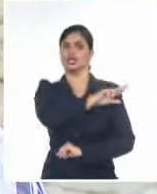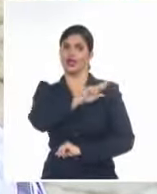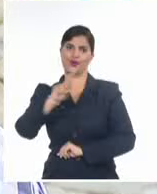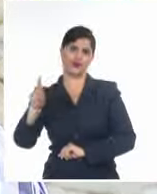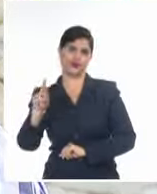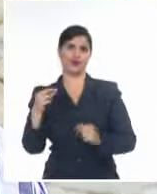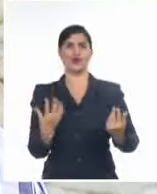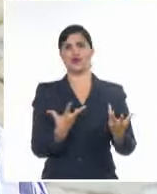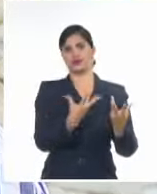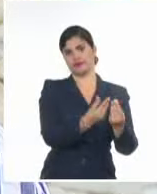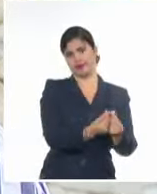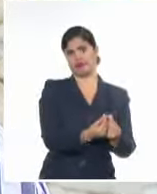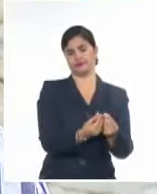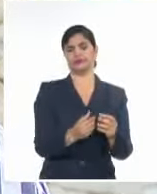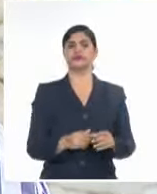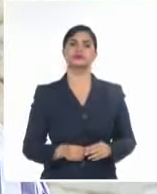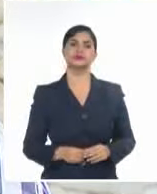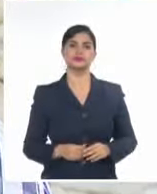Por eso